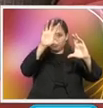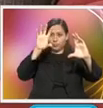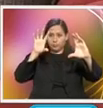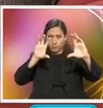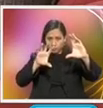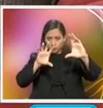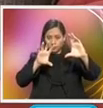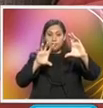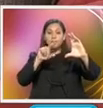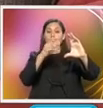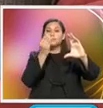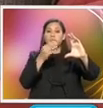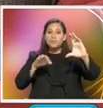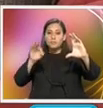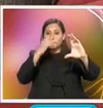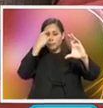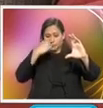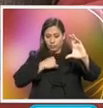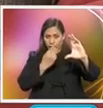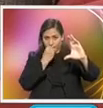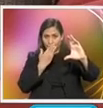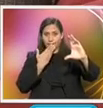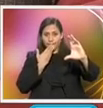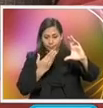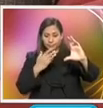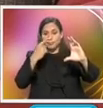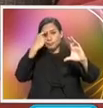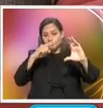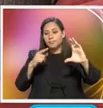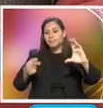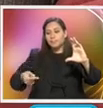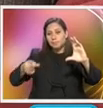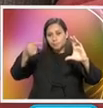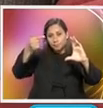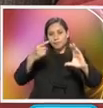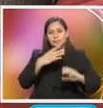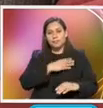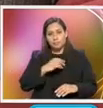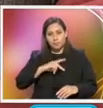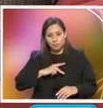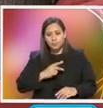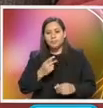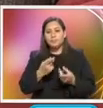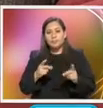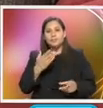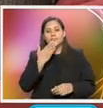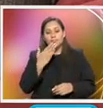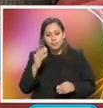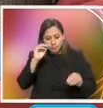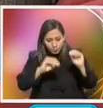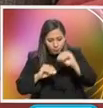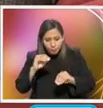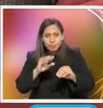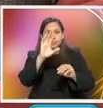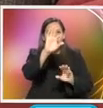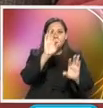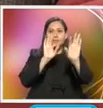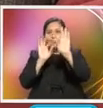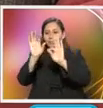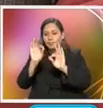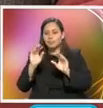alimentos, tiene su importancia para nuestro organismo y sobre todo para el desarrollo de los niños. De ahí la importancia de saberlos combinar y saberlos